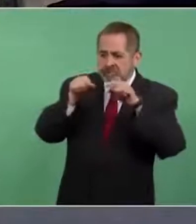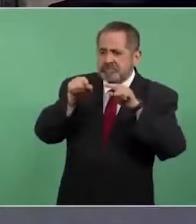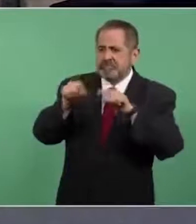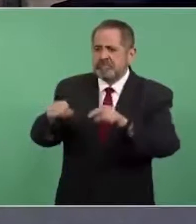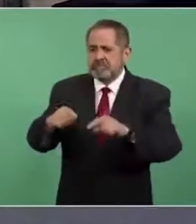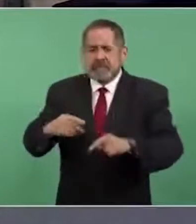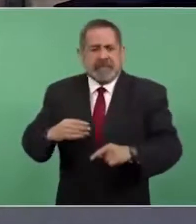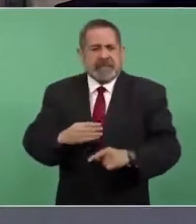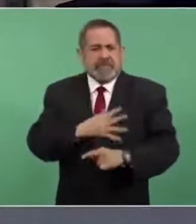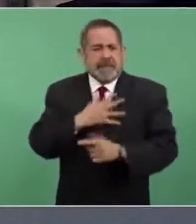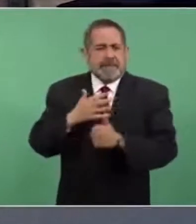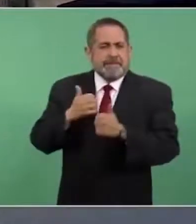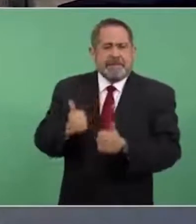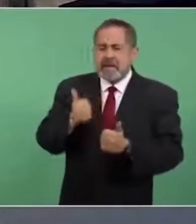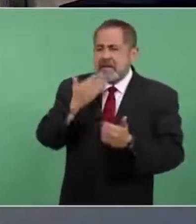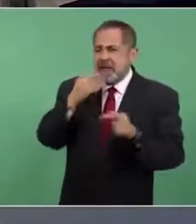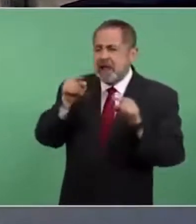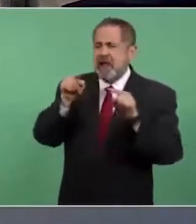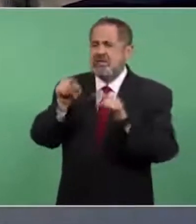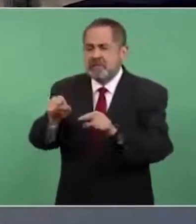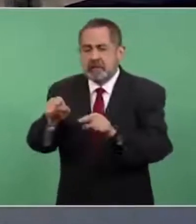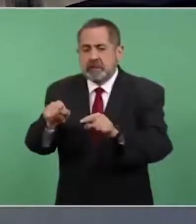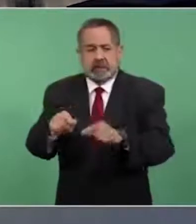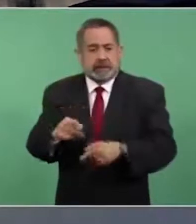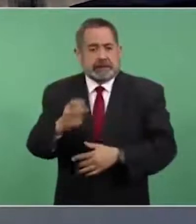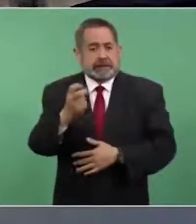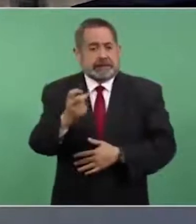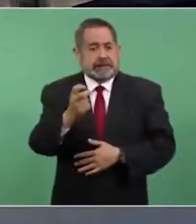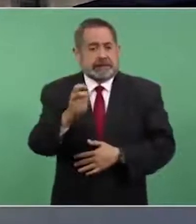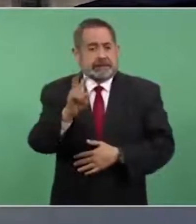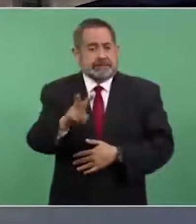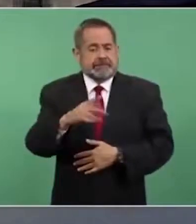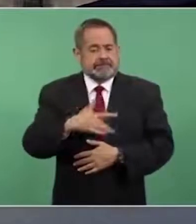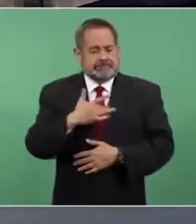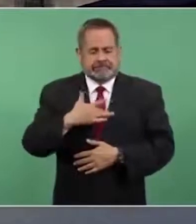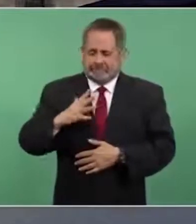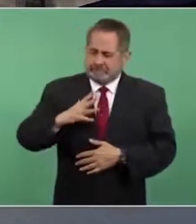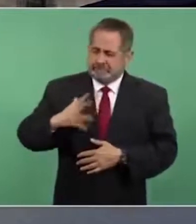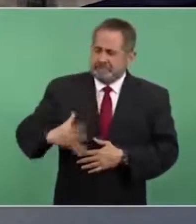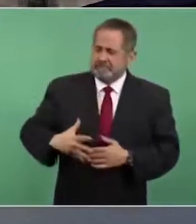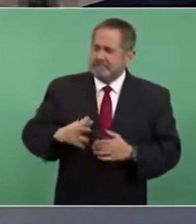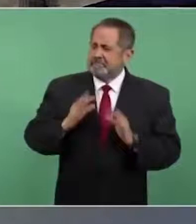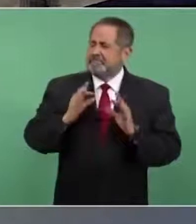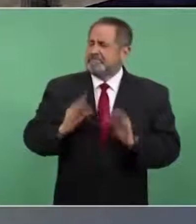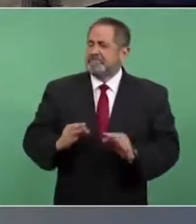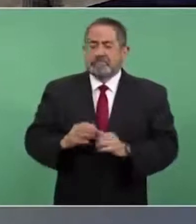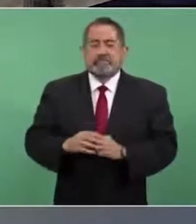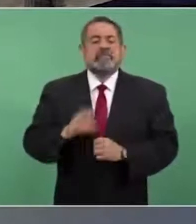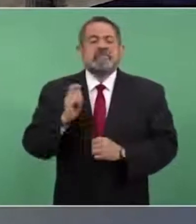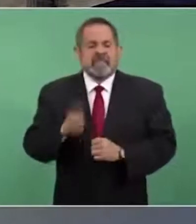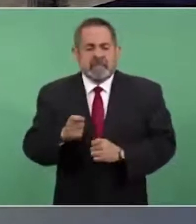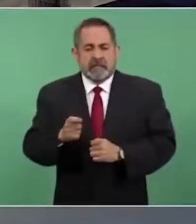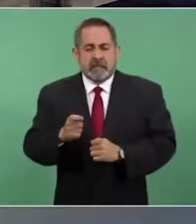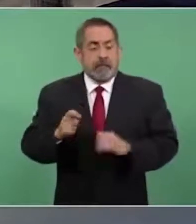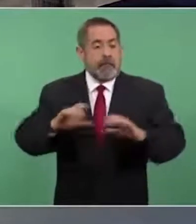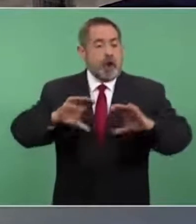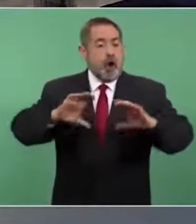Es una dicha enorme poder decir que casi todas las comunidades de